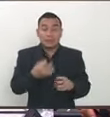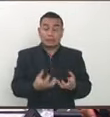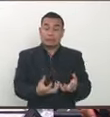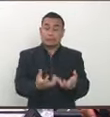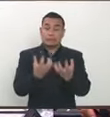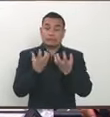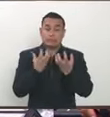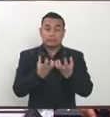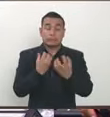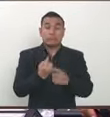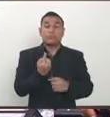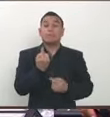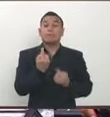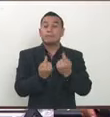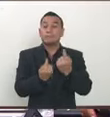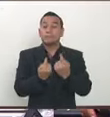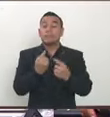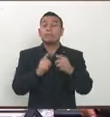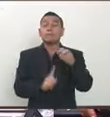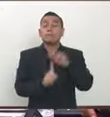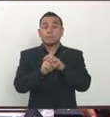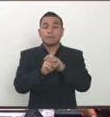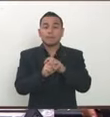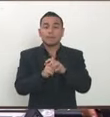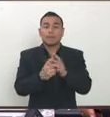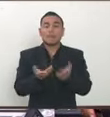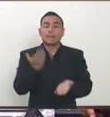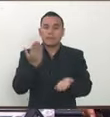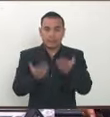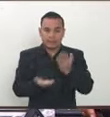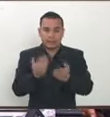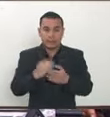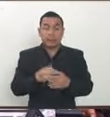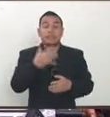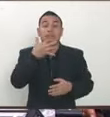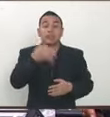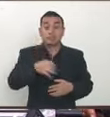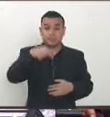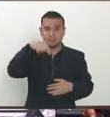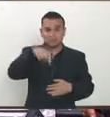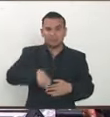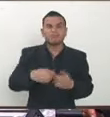duplicado y pues hemos aguantado bastante. Y ese tiempo nos ha dado,